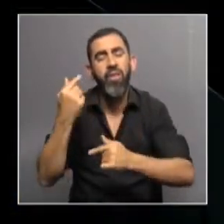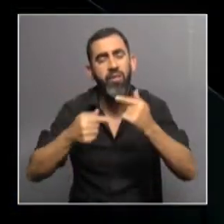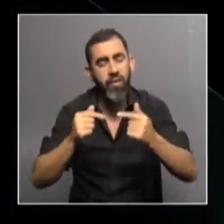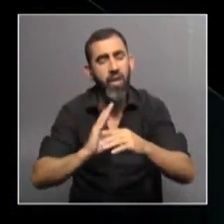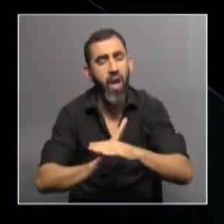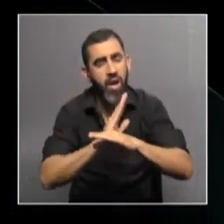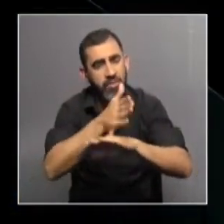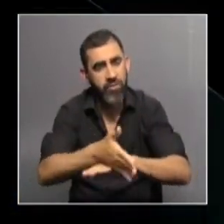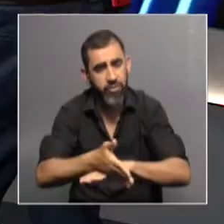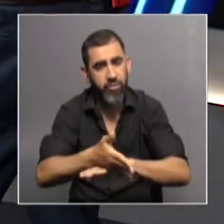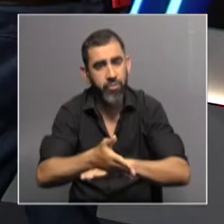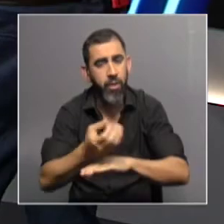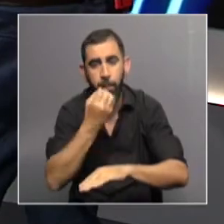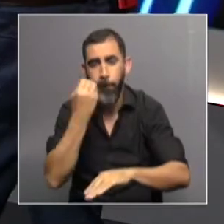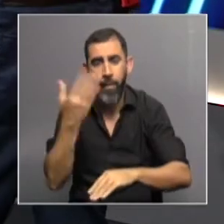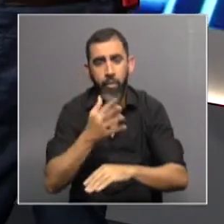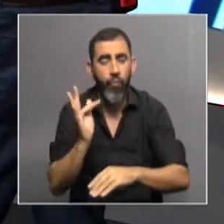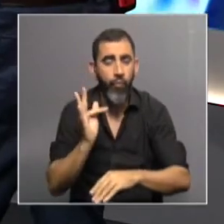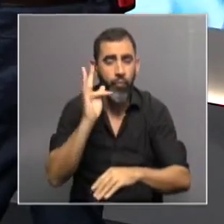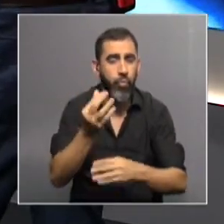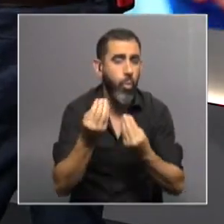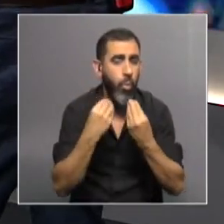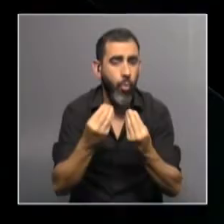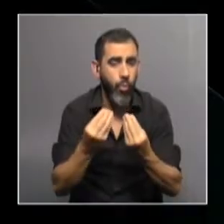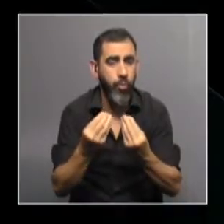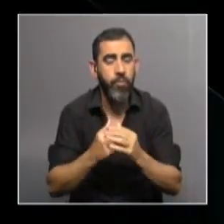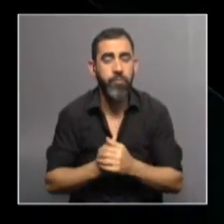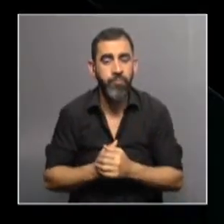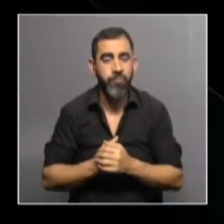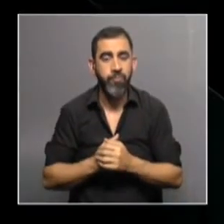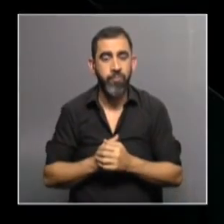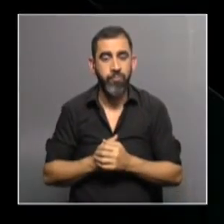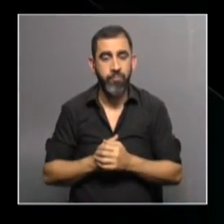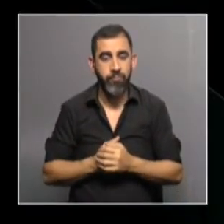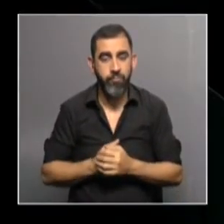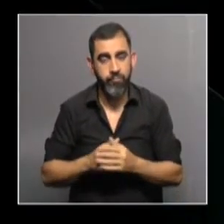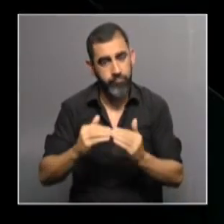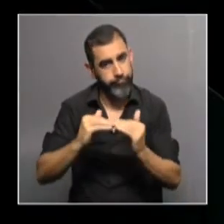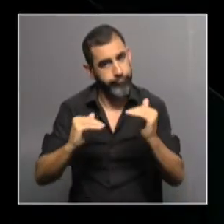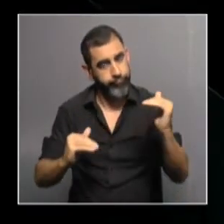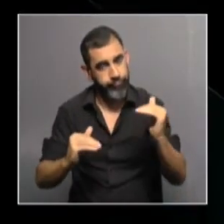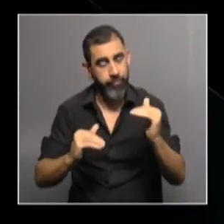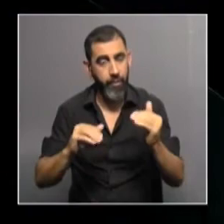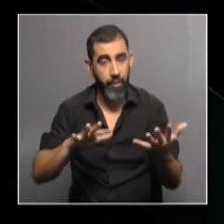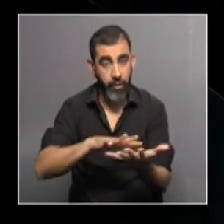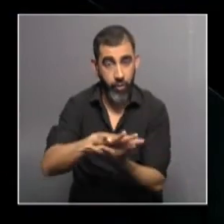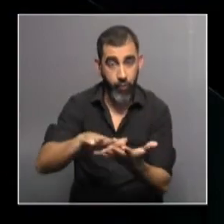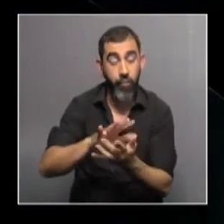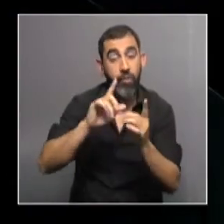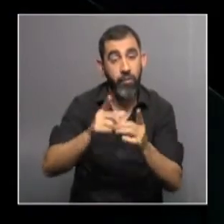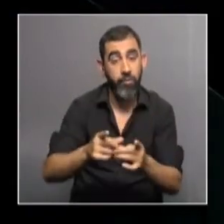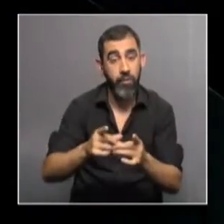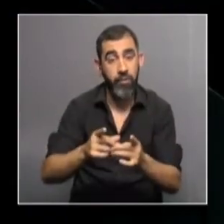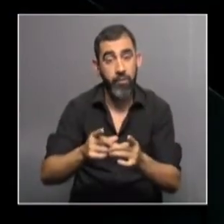acceso y de lo que mejor tenemos por delante ¿tenemos un claro sesgo por un lado geográfico y por otro lado también